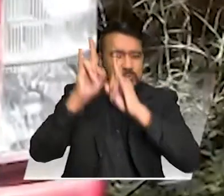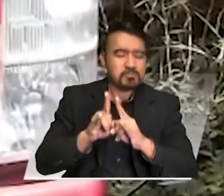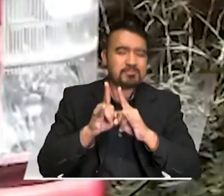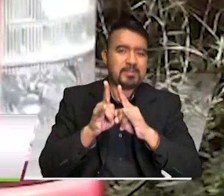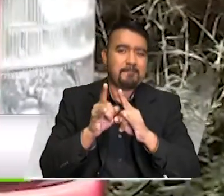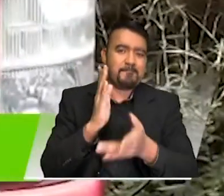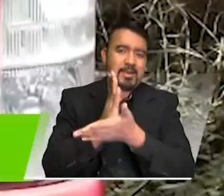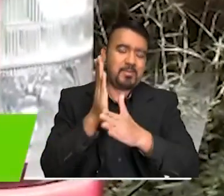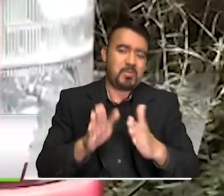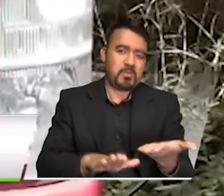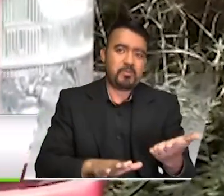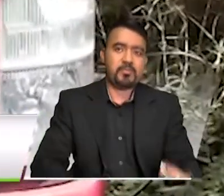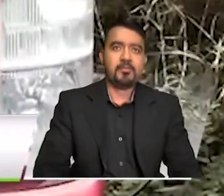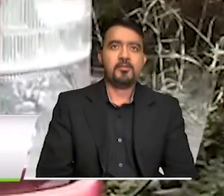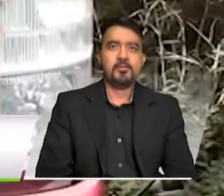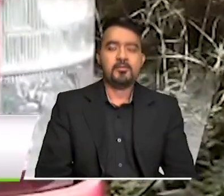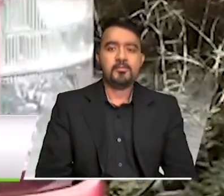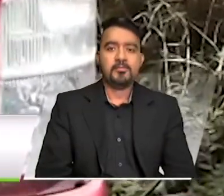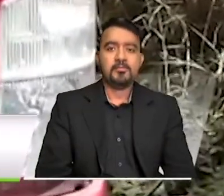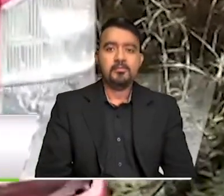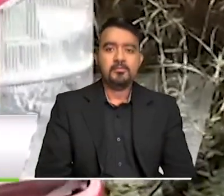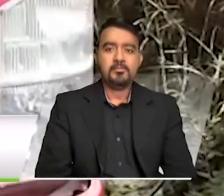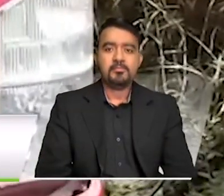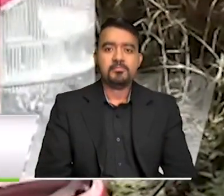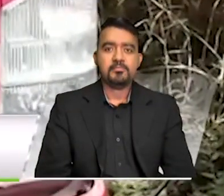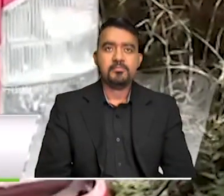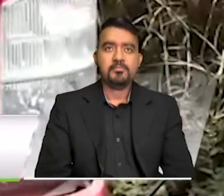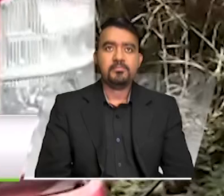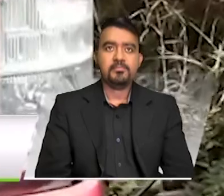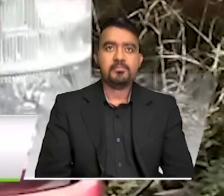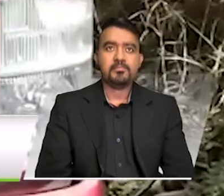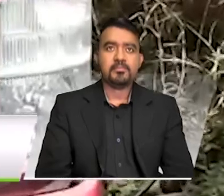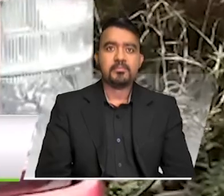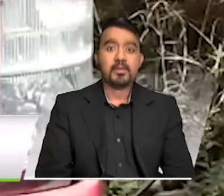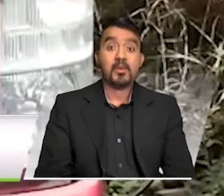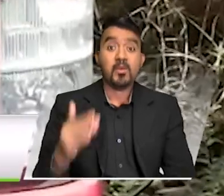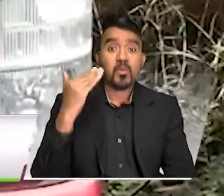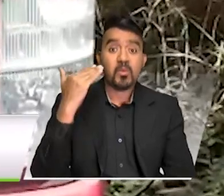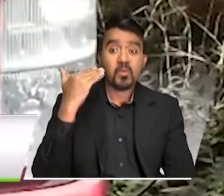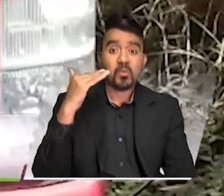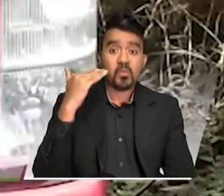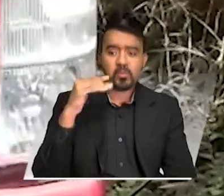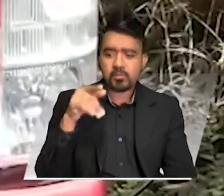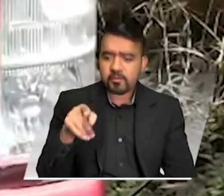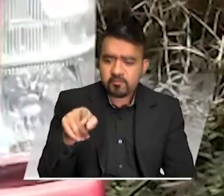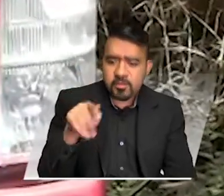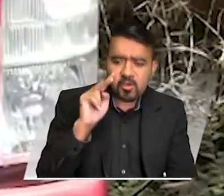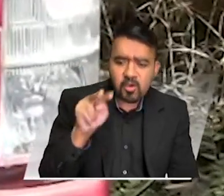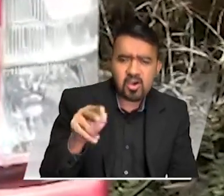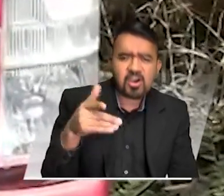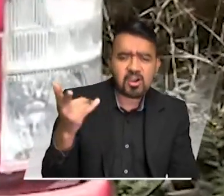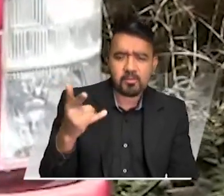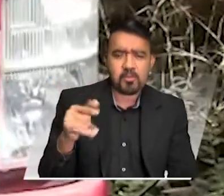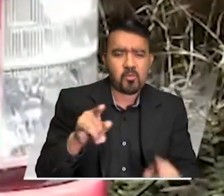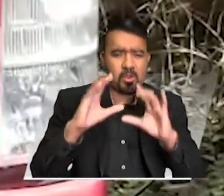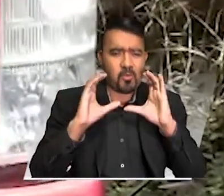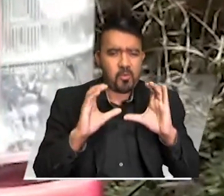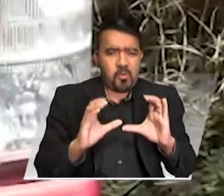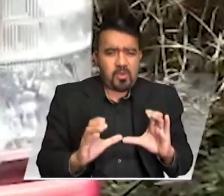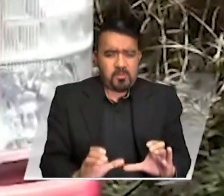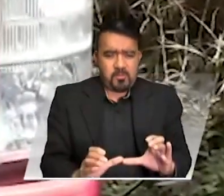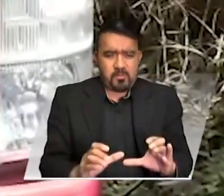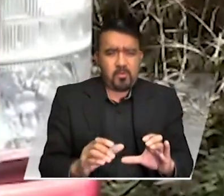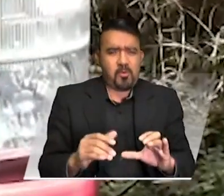En el sitio se encuentra que la señora está posada sobre cables eléctricos con quemaduras aparentes,